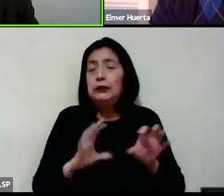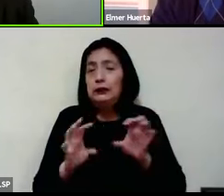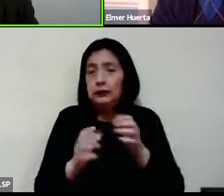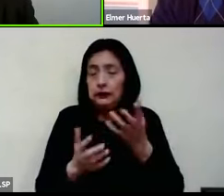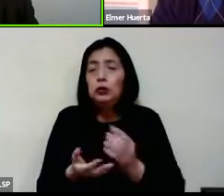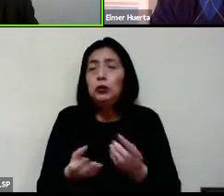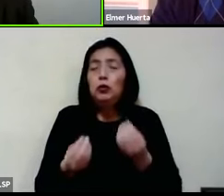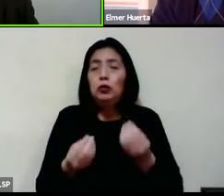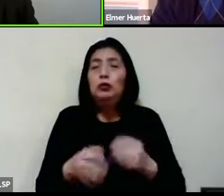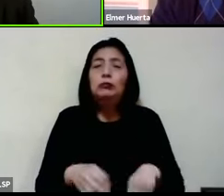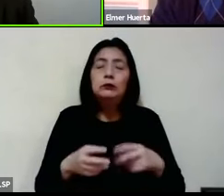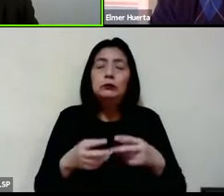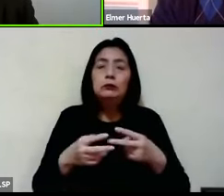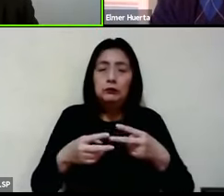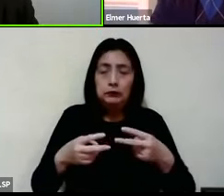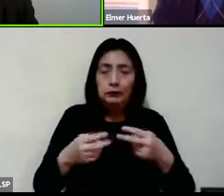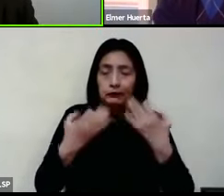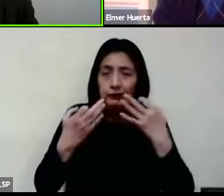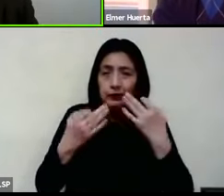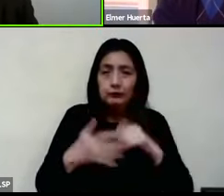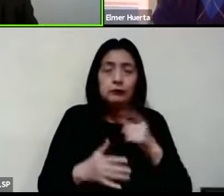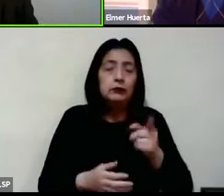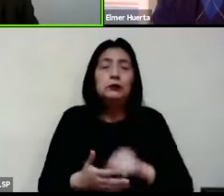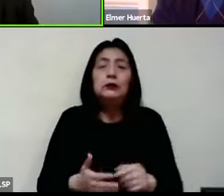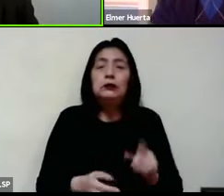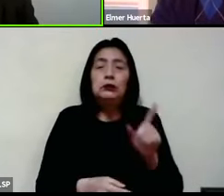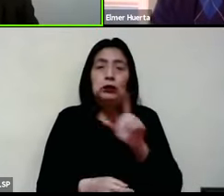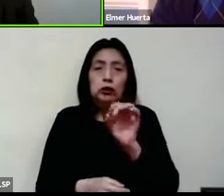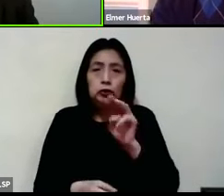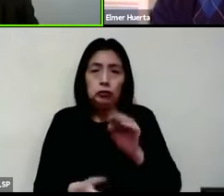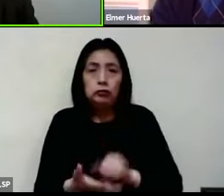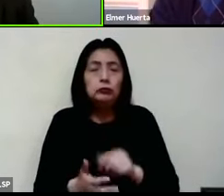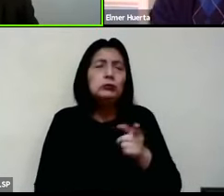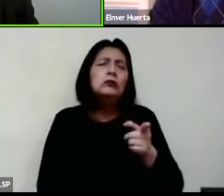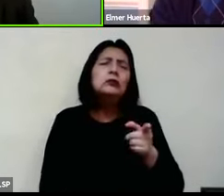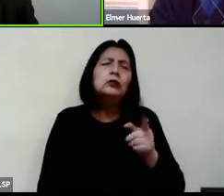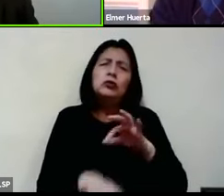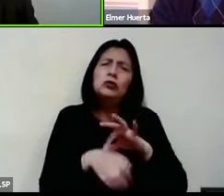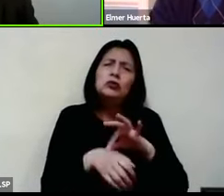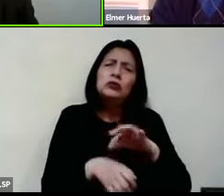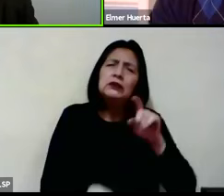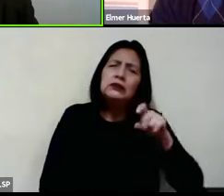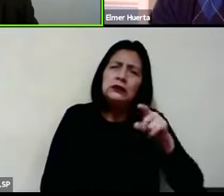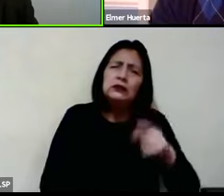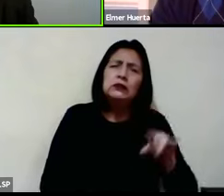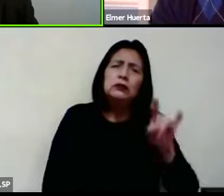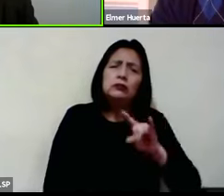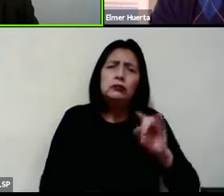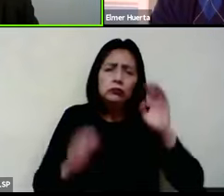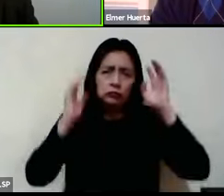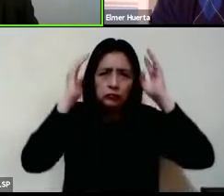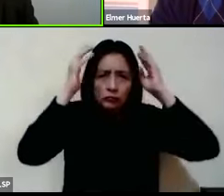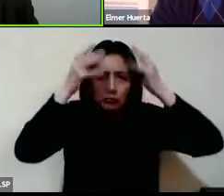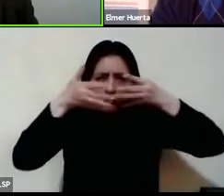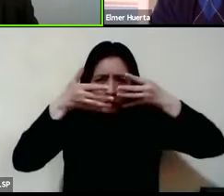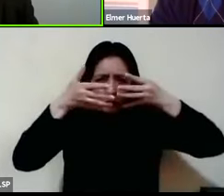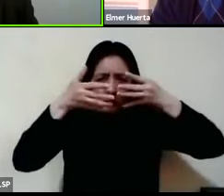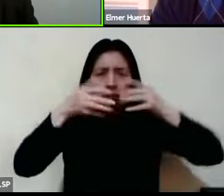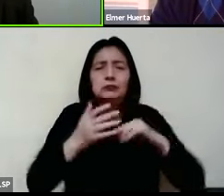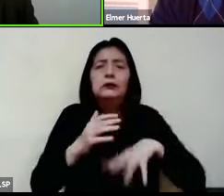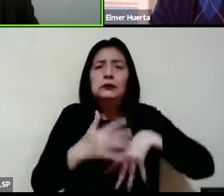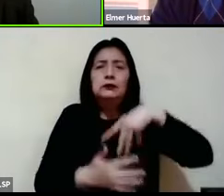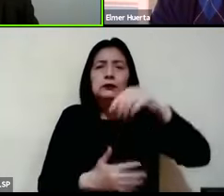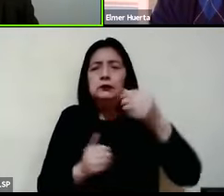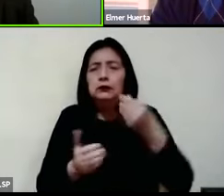a través de nuestra plataforma Facebook y la sala Zoom. Doctor Huerta, ¿es necesario el uso de protector facial para salir a